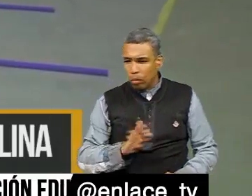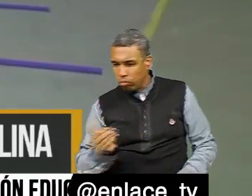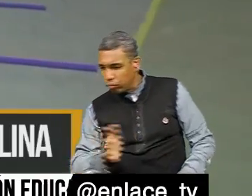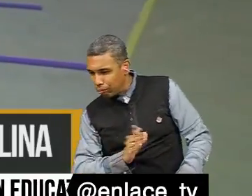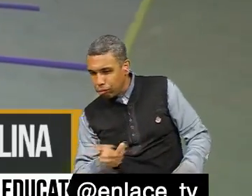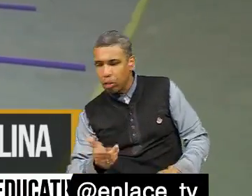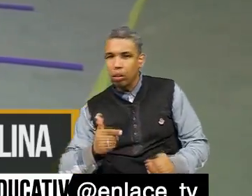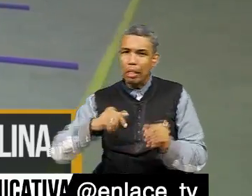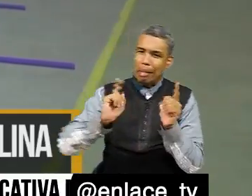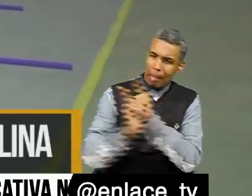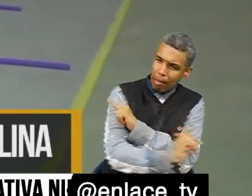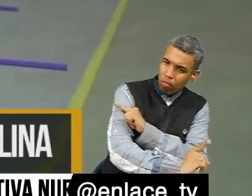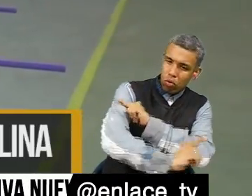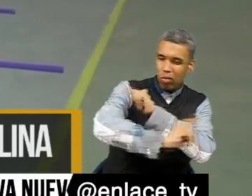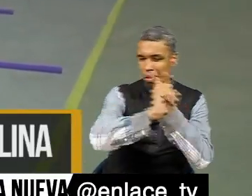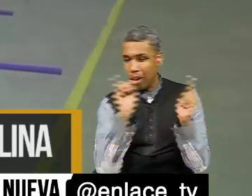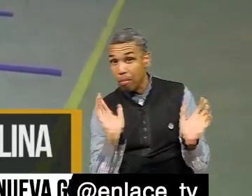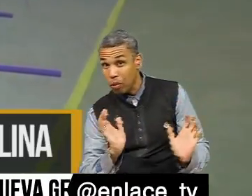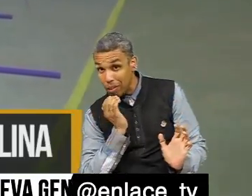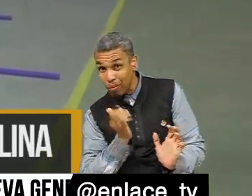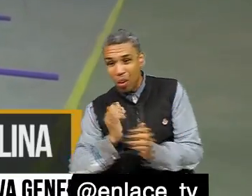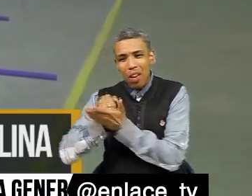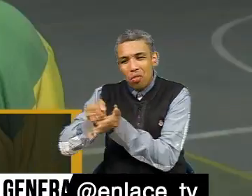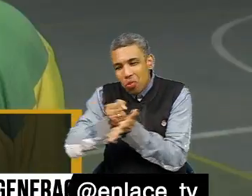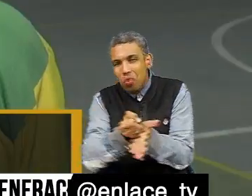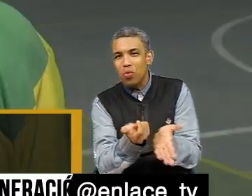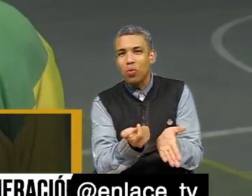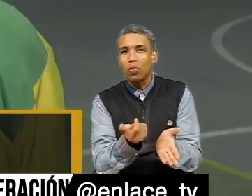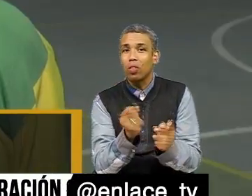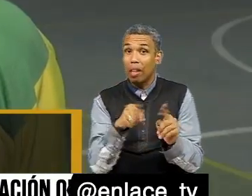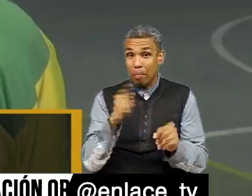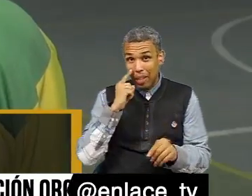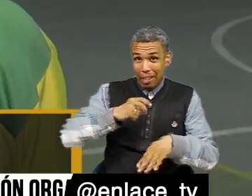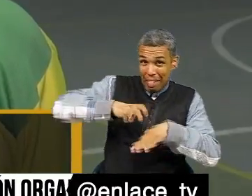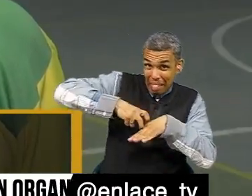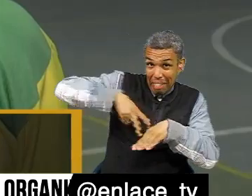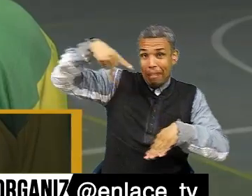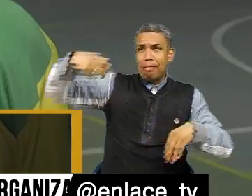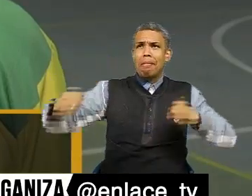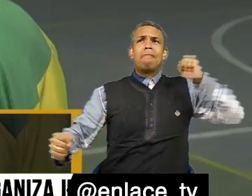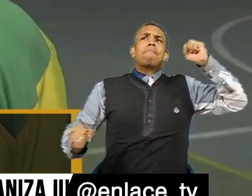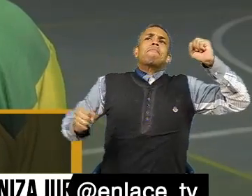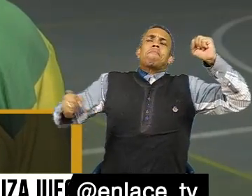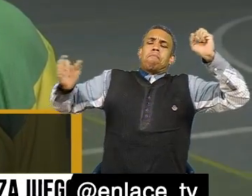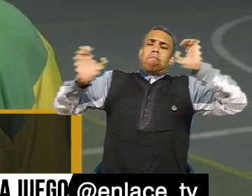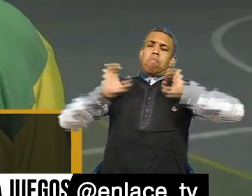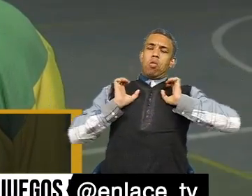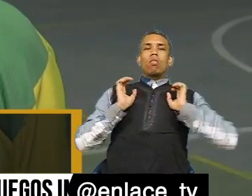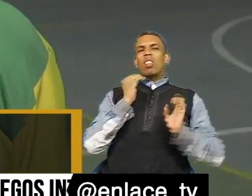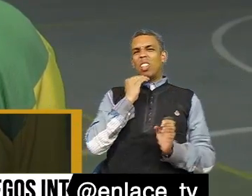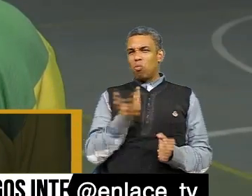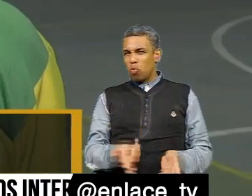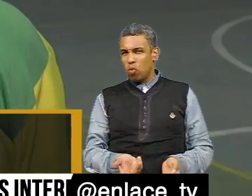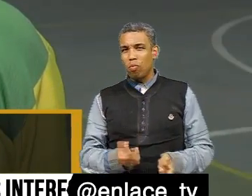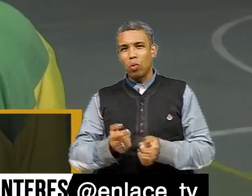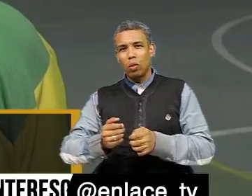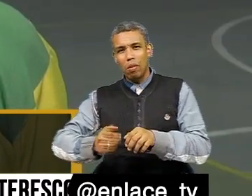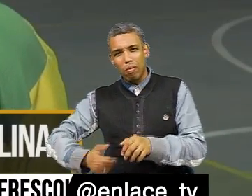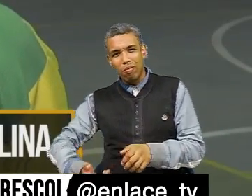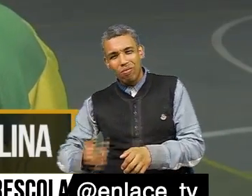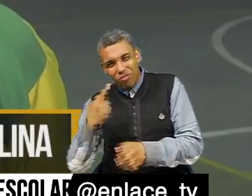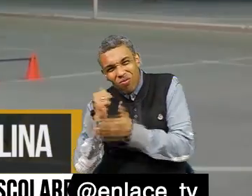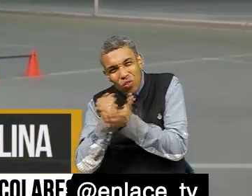variantes, de igual manera se le ayuda con la parte del salto. Todo esto se hace también para el propósito de trabajarle